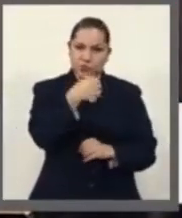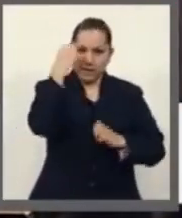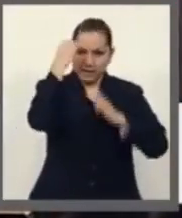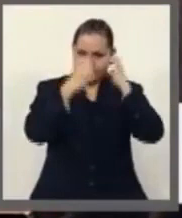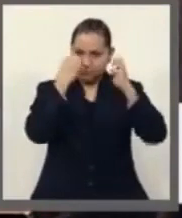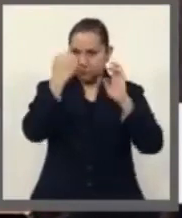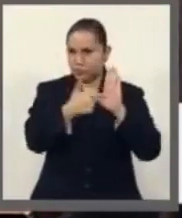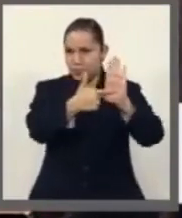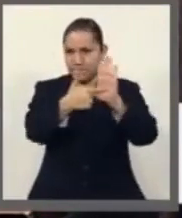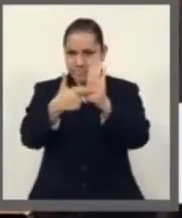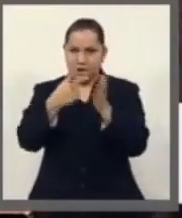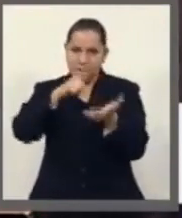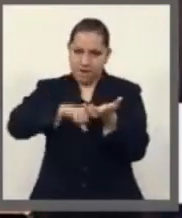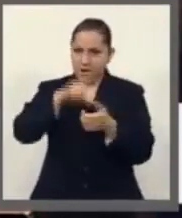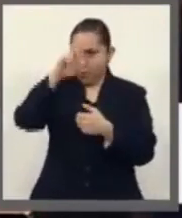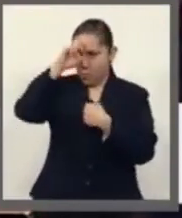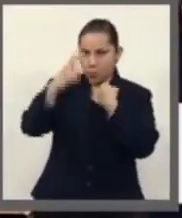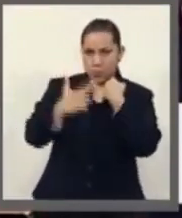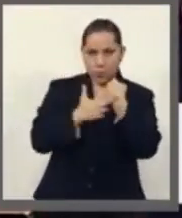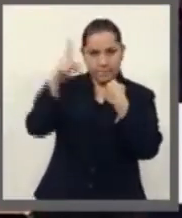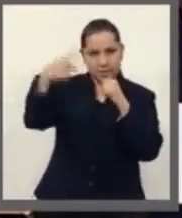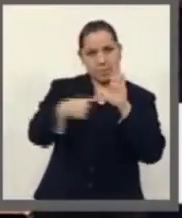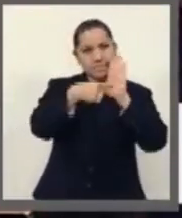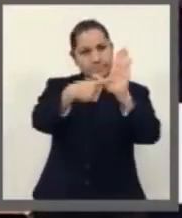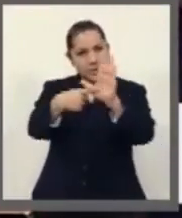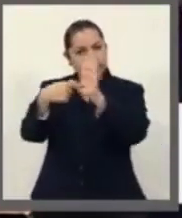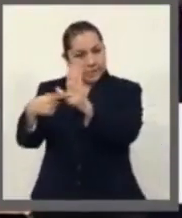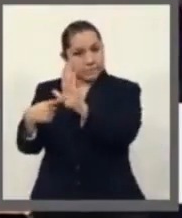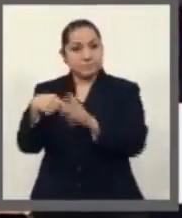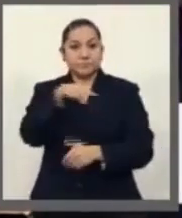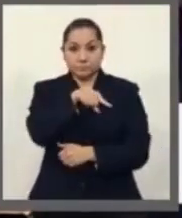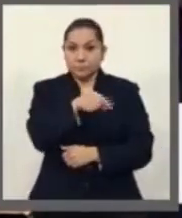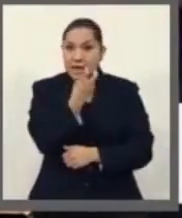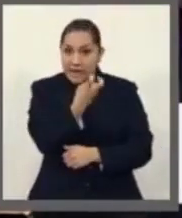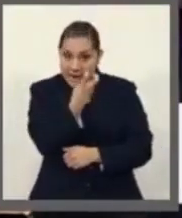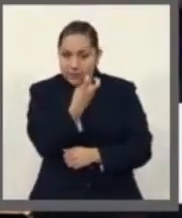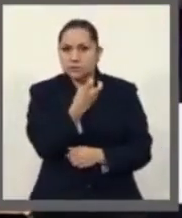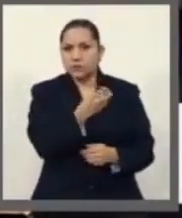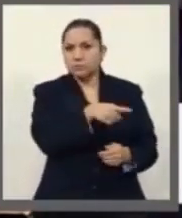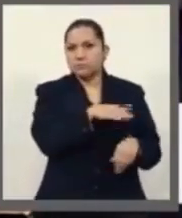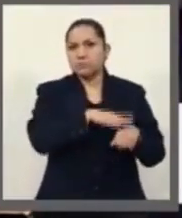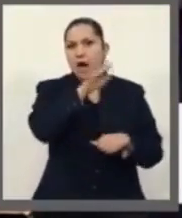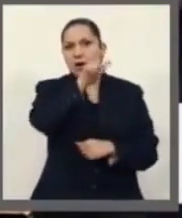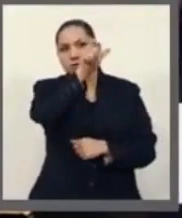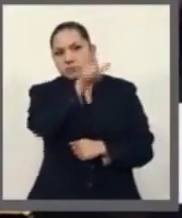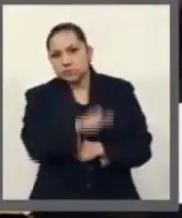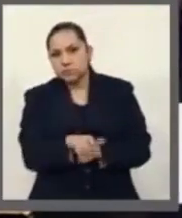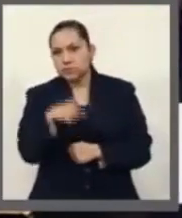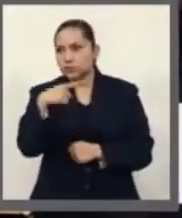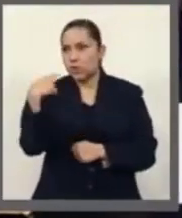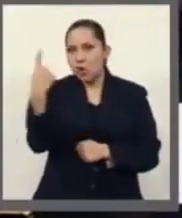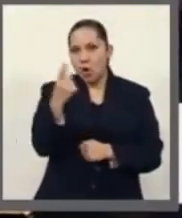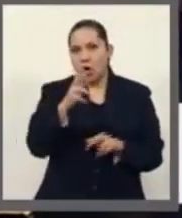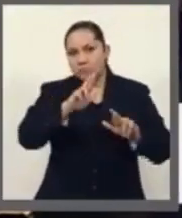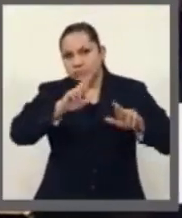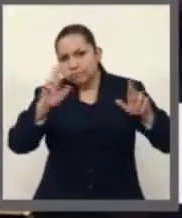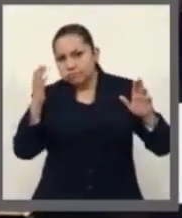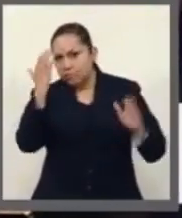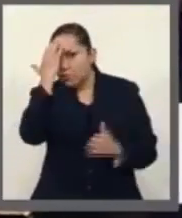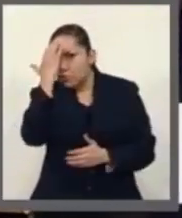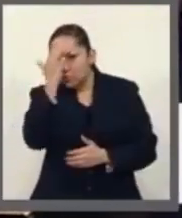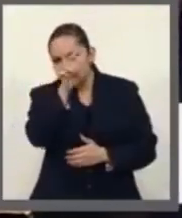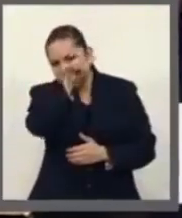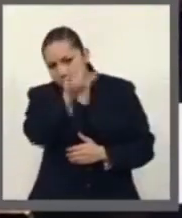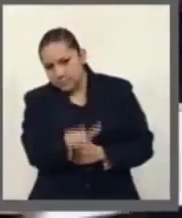tina modotti a partir de ahí la figura del artista comenzó a tomar fuerza para ser utilizada como símbolo también para el feminismo